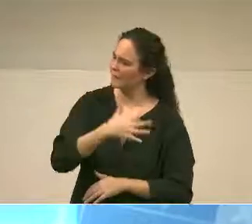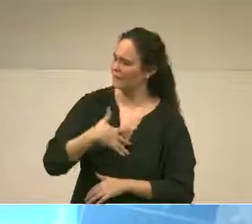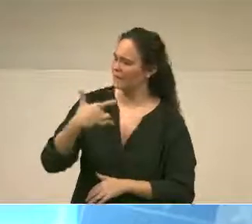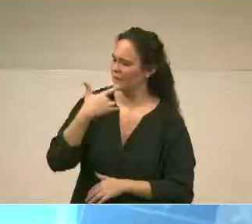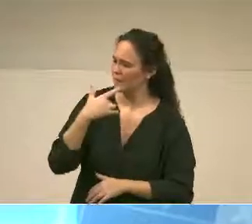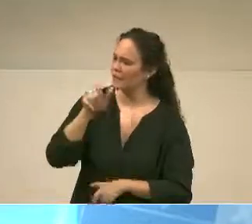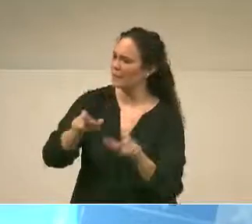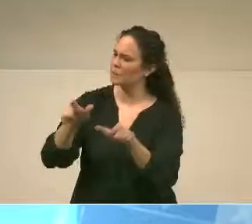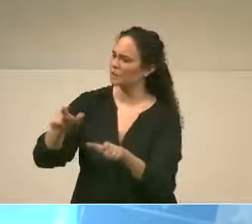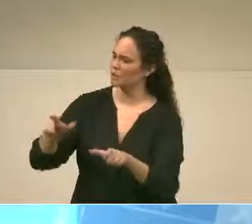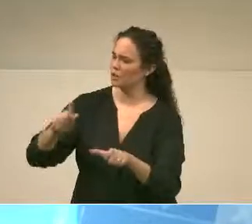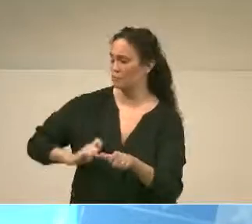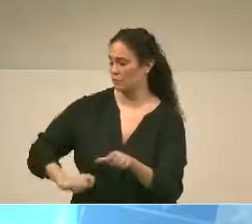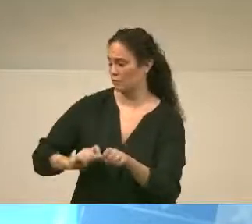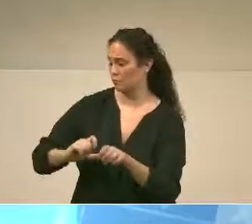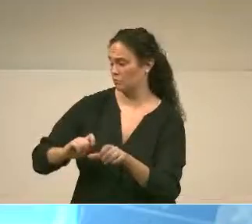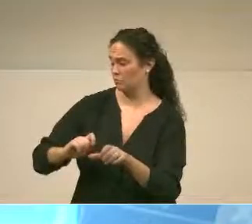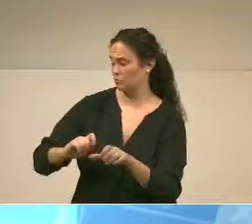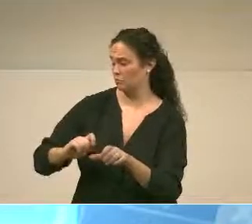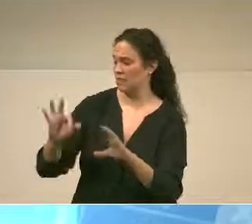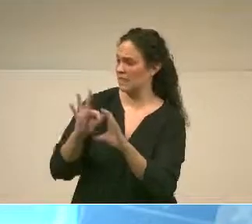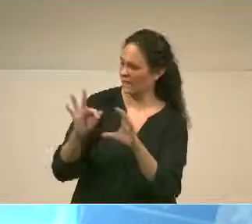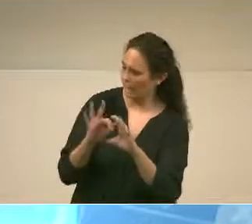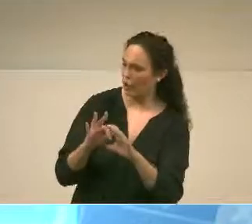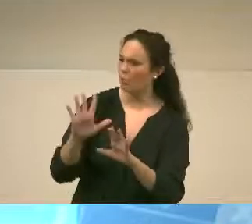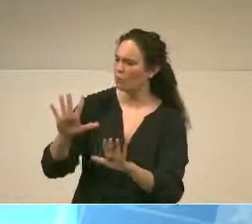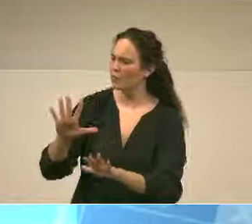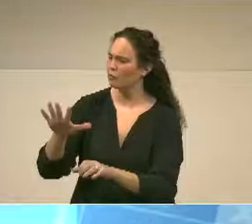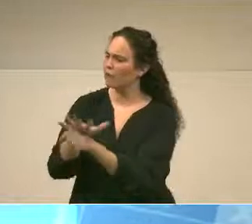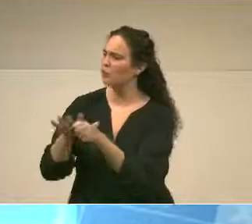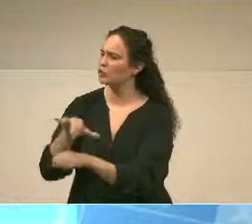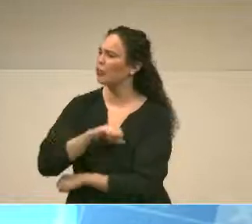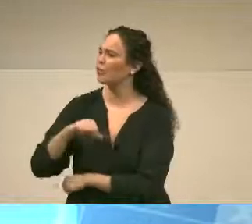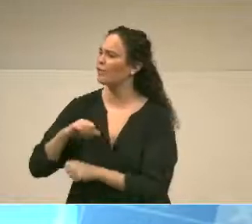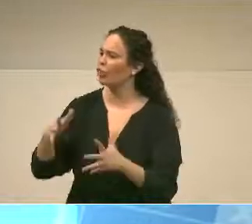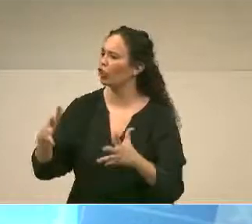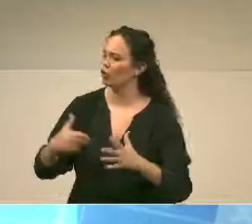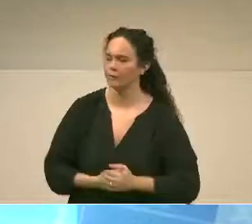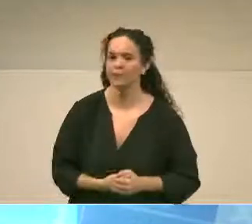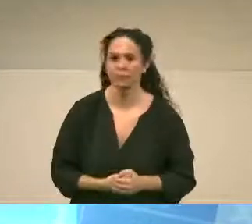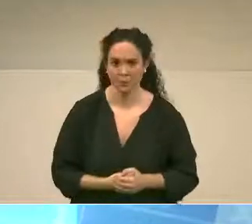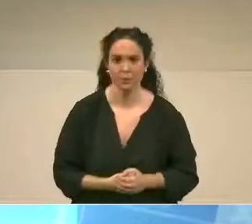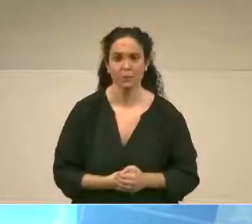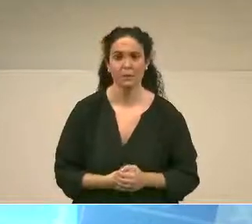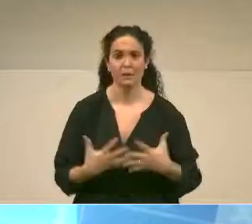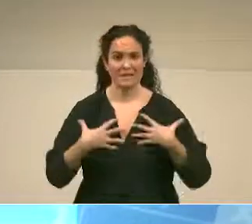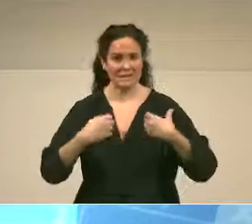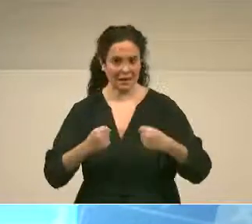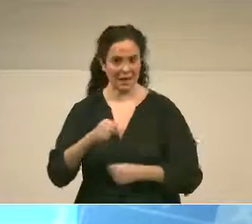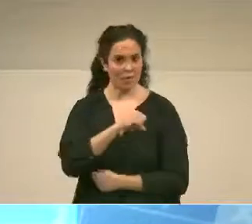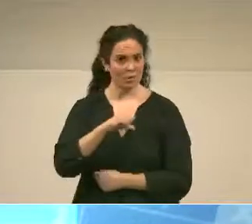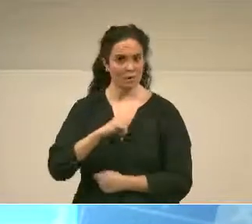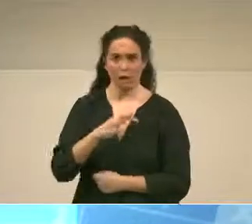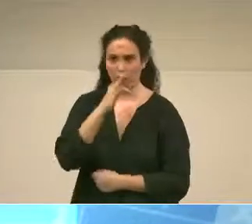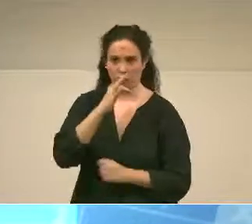personal sanitario en la sanidad privada? ¿Ha empezado ya? ¿Se va a empezar? No, en la sanidad privada por el momento no hemos